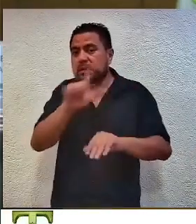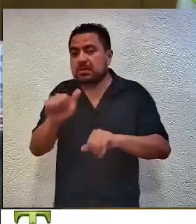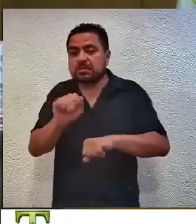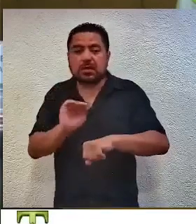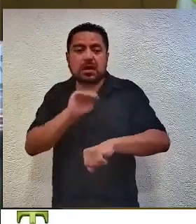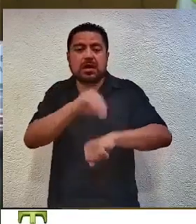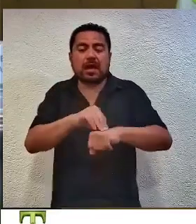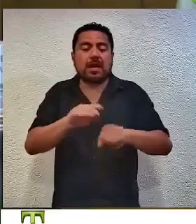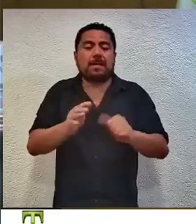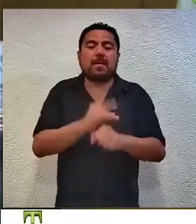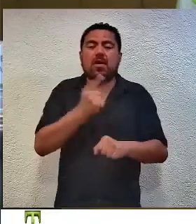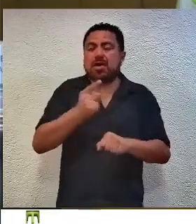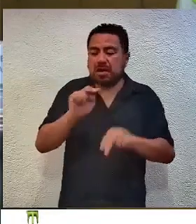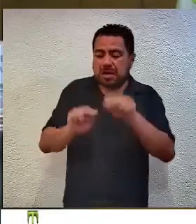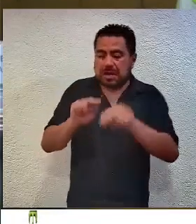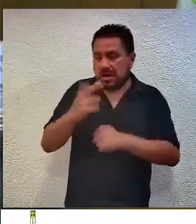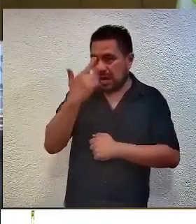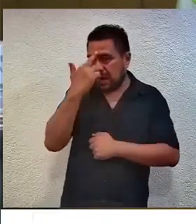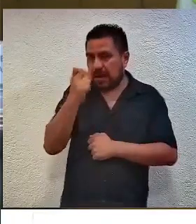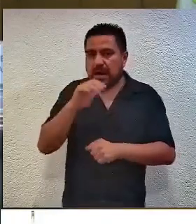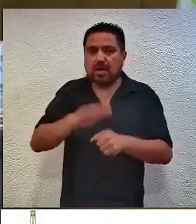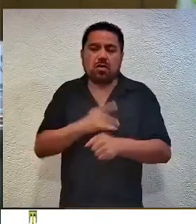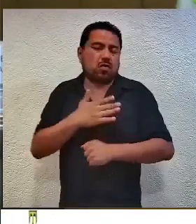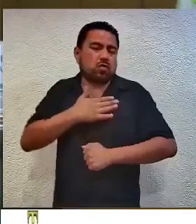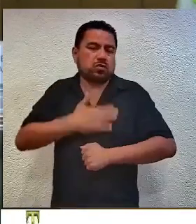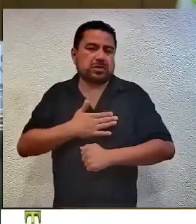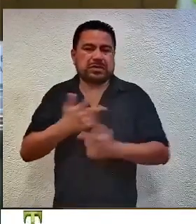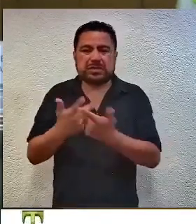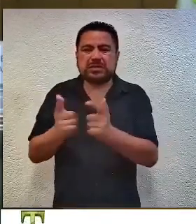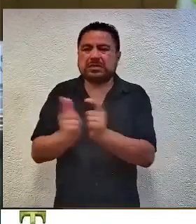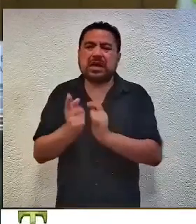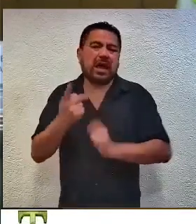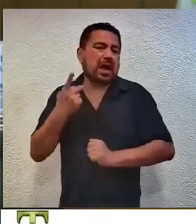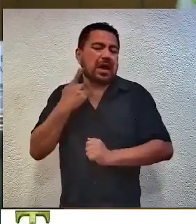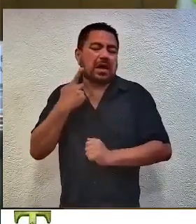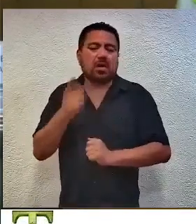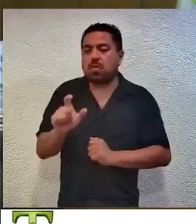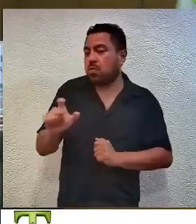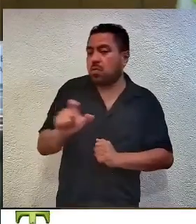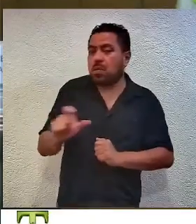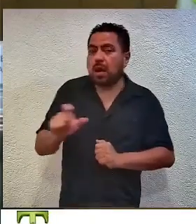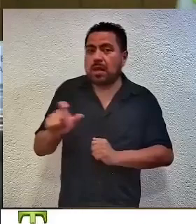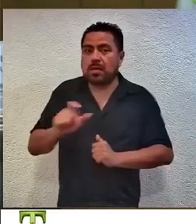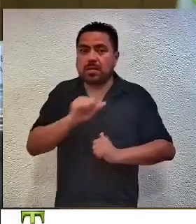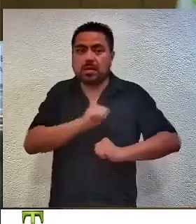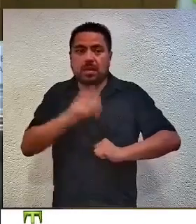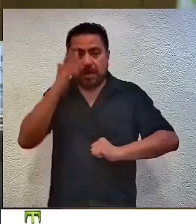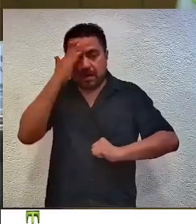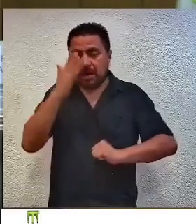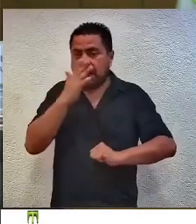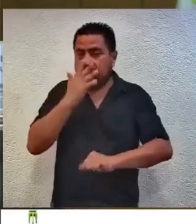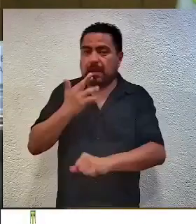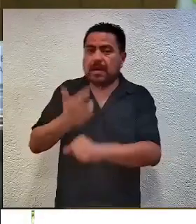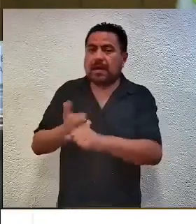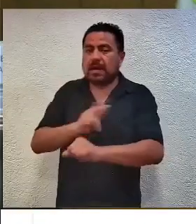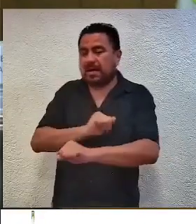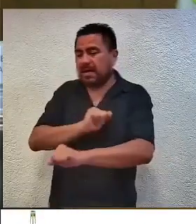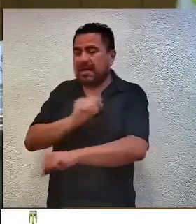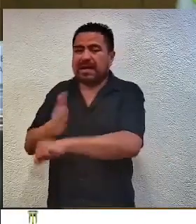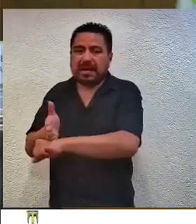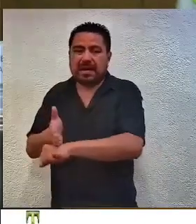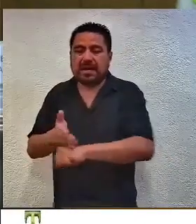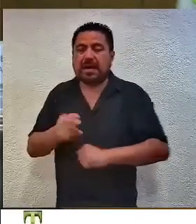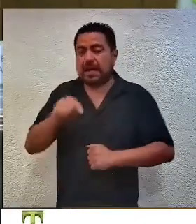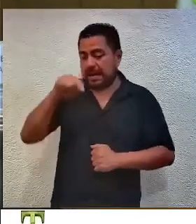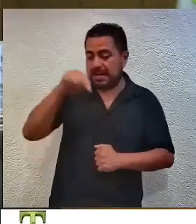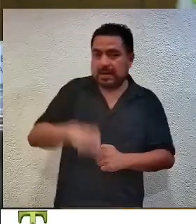por analogía de razón a los órganos de justicia partidista cuando ejercen esa facultad sancionadora. Y aquí